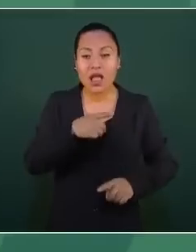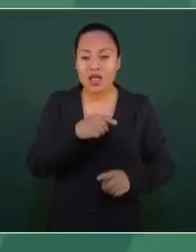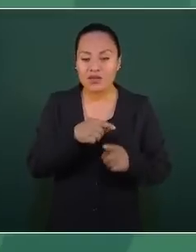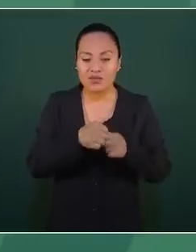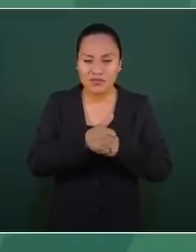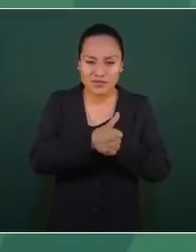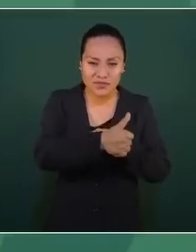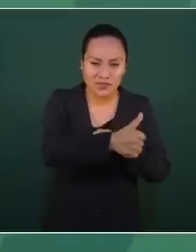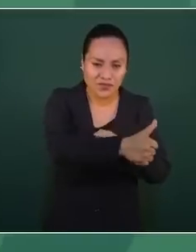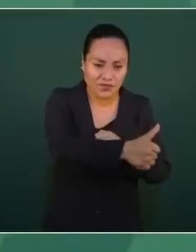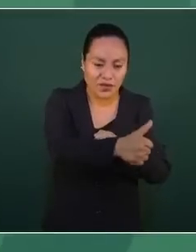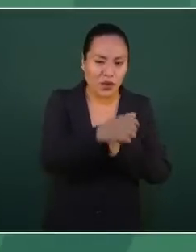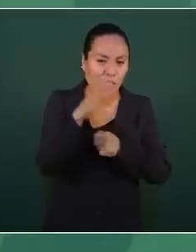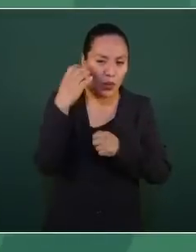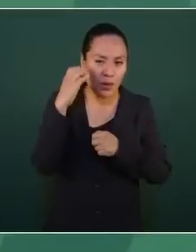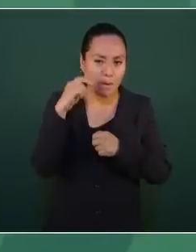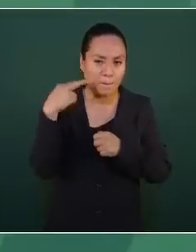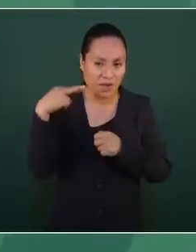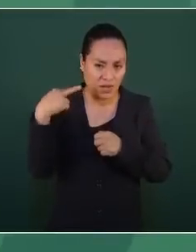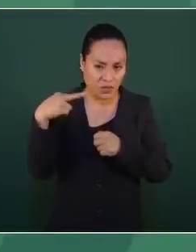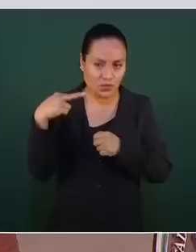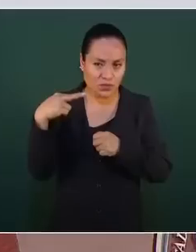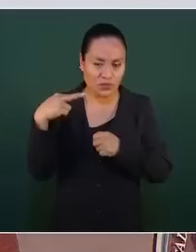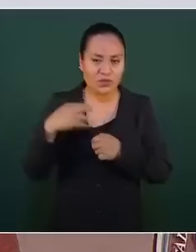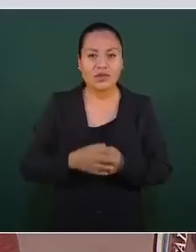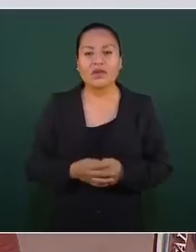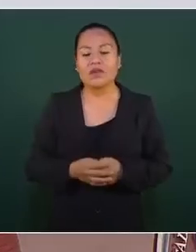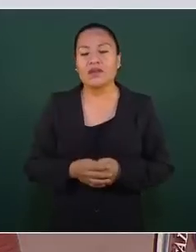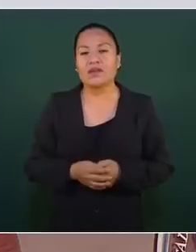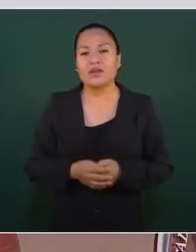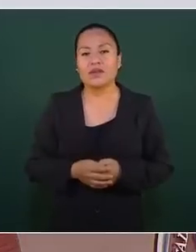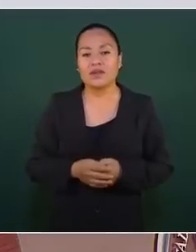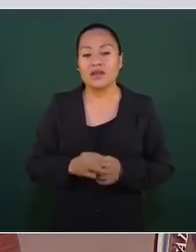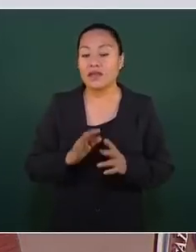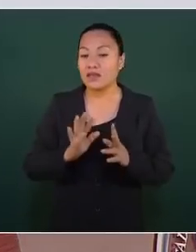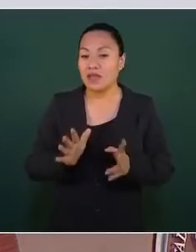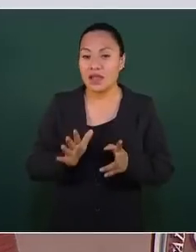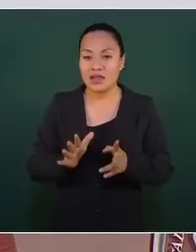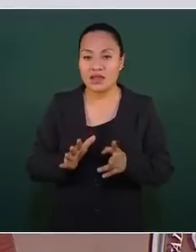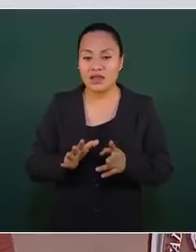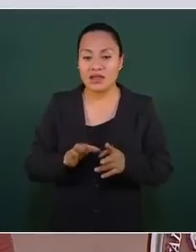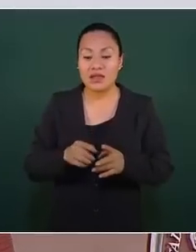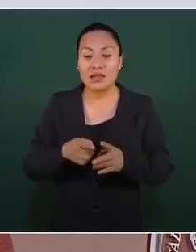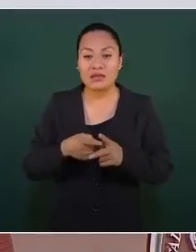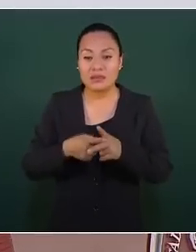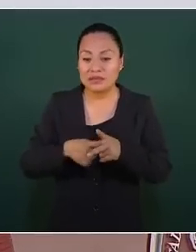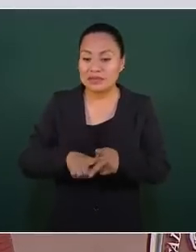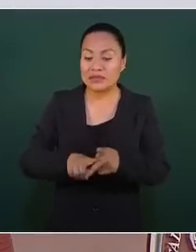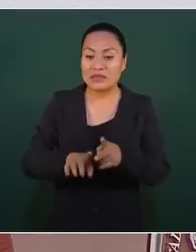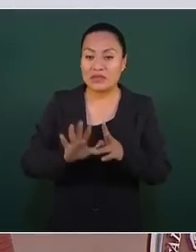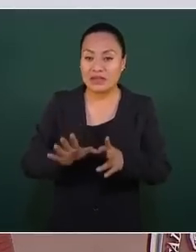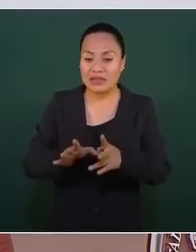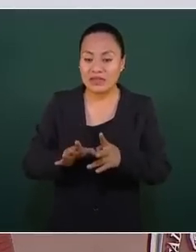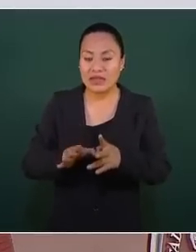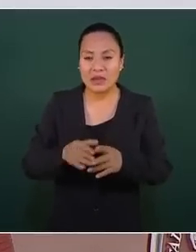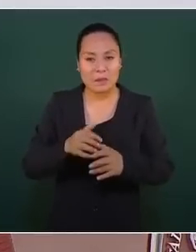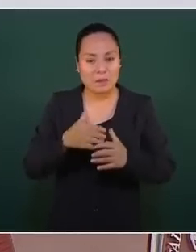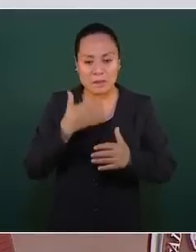pasajeros, y que ya vamos a empezar a funcionar los 10